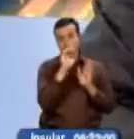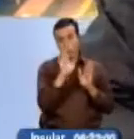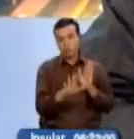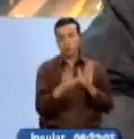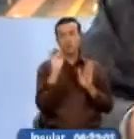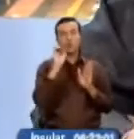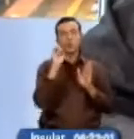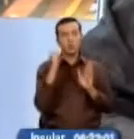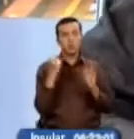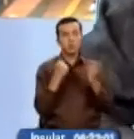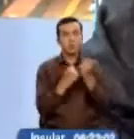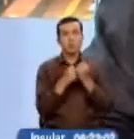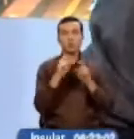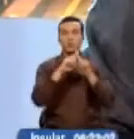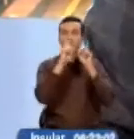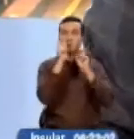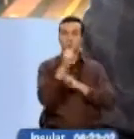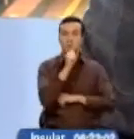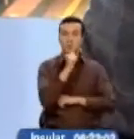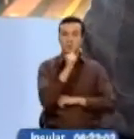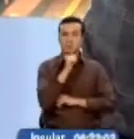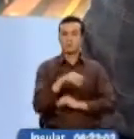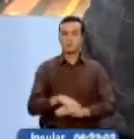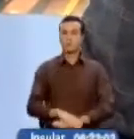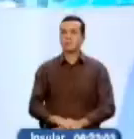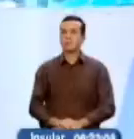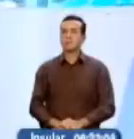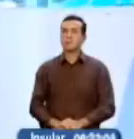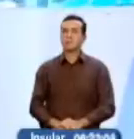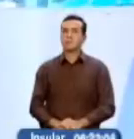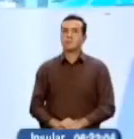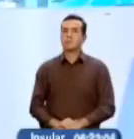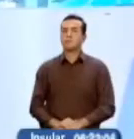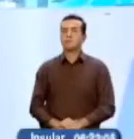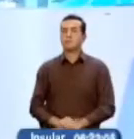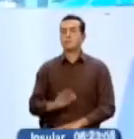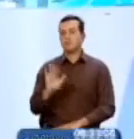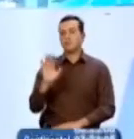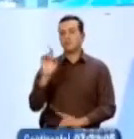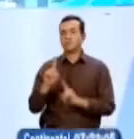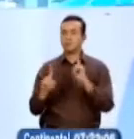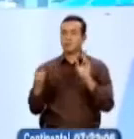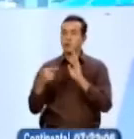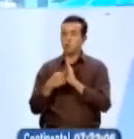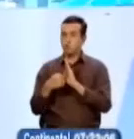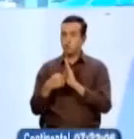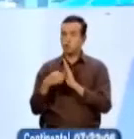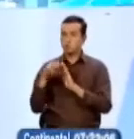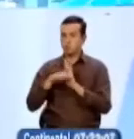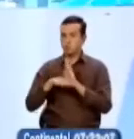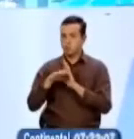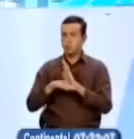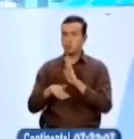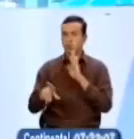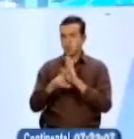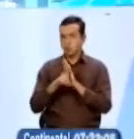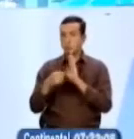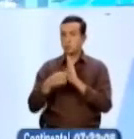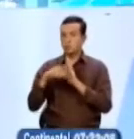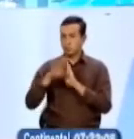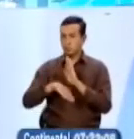o de aportes de lo privado bueno hay excepciones tributarias que están señaladas en la ley